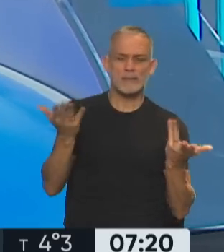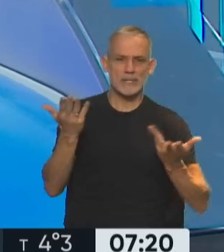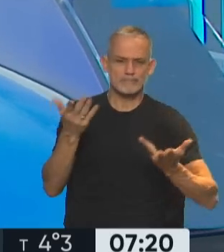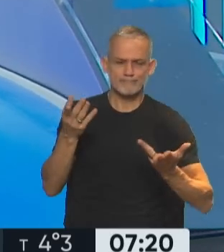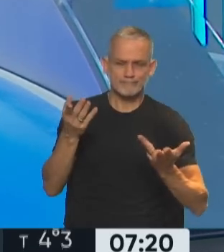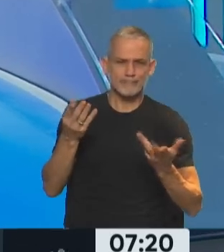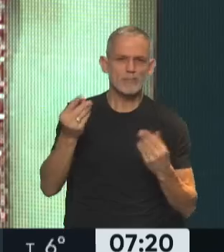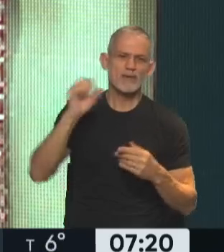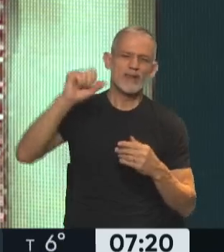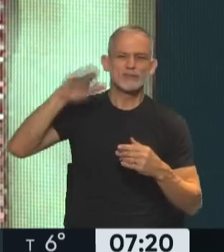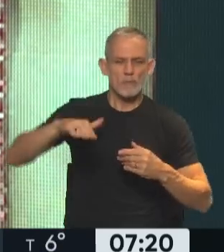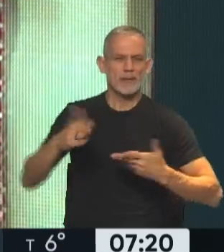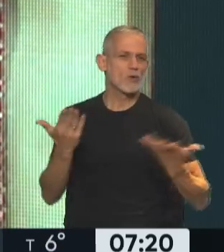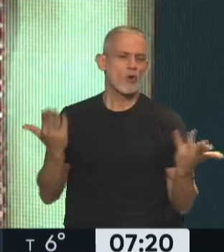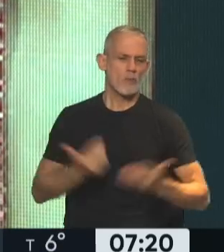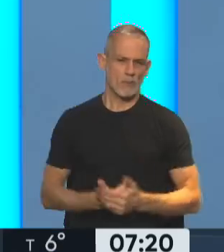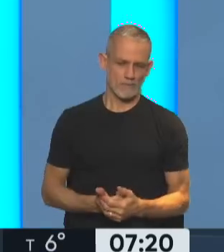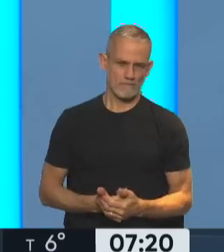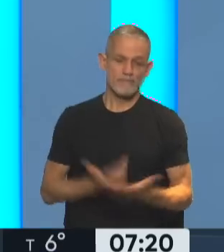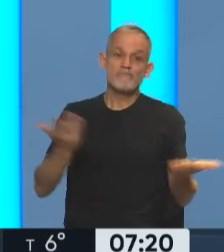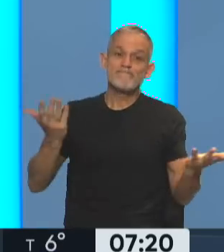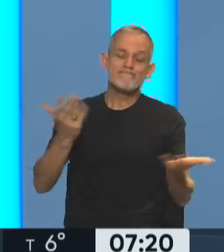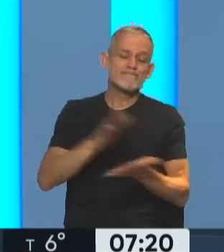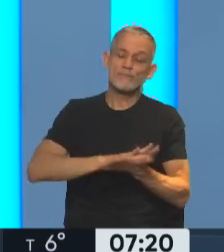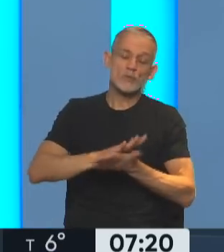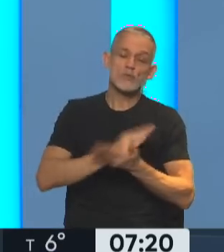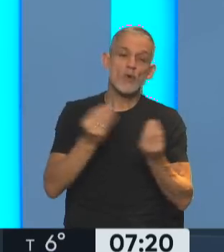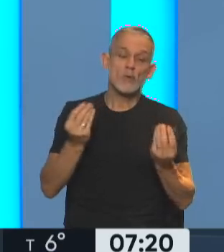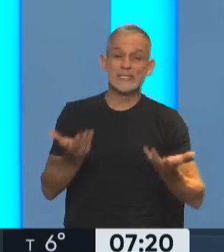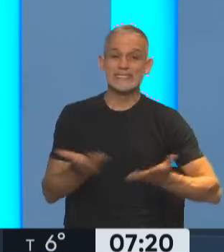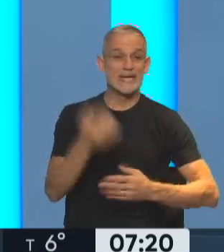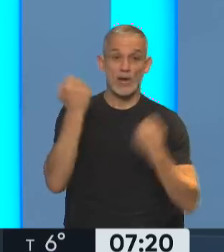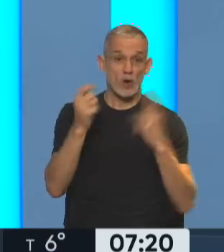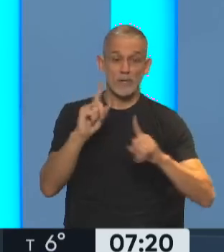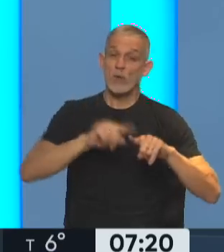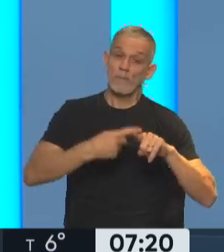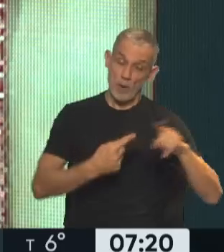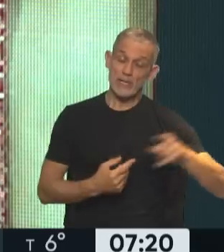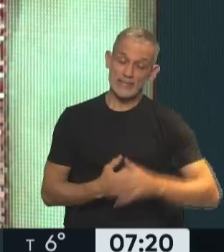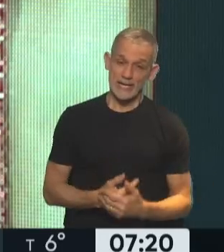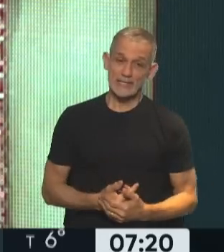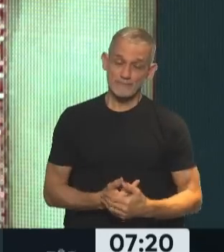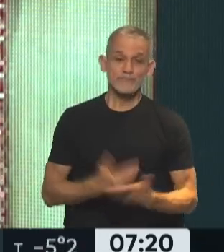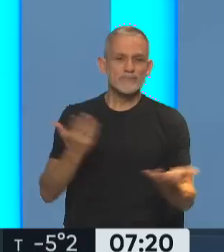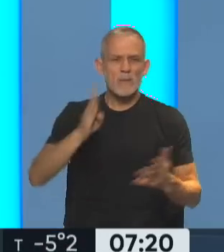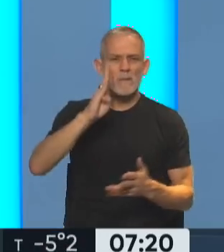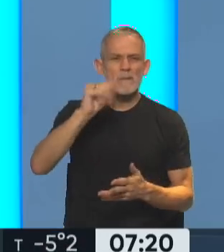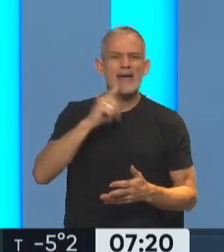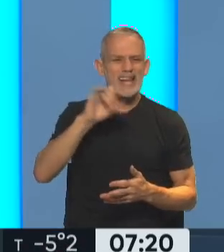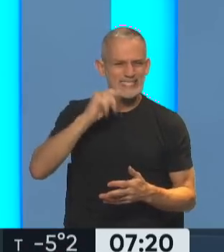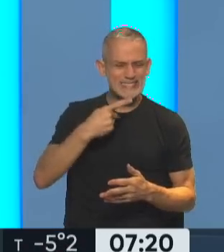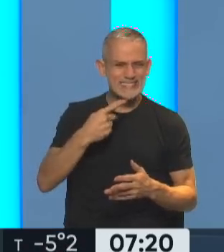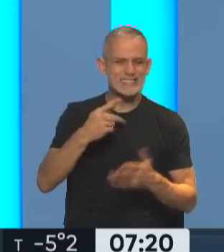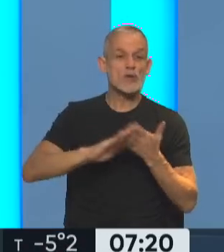choquear a la inflación. Sí, y la respuesta ahí te digo que no es economía, sino es política. Lo que puede hacer Batakis es